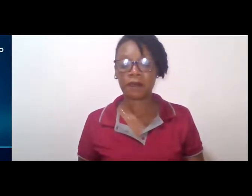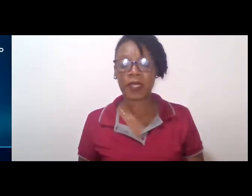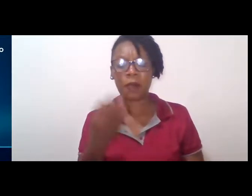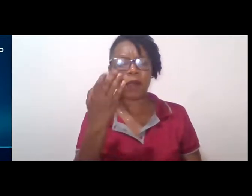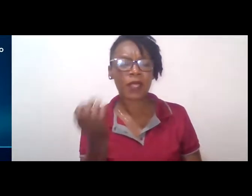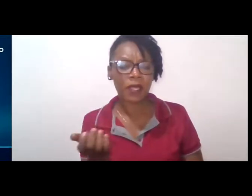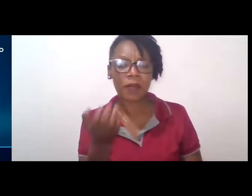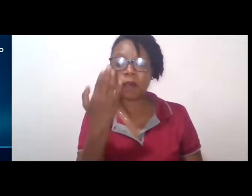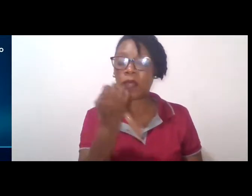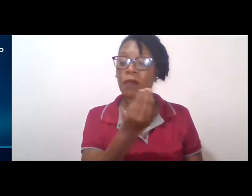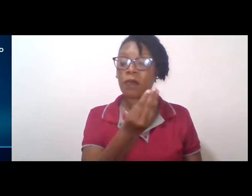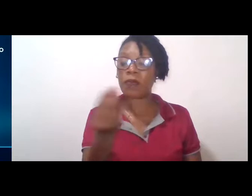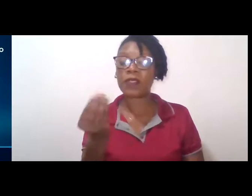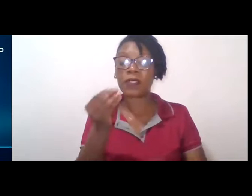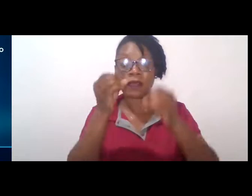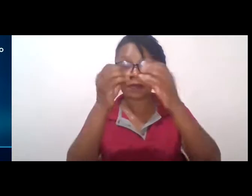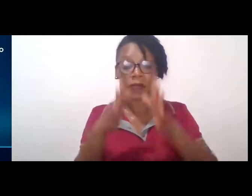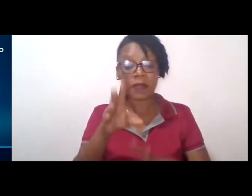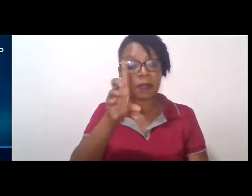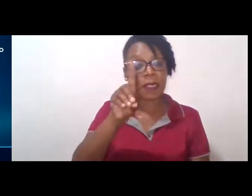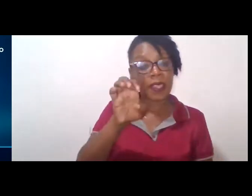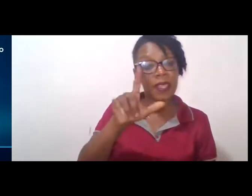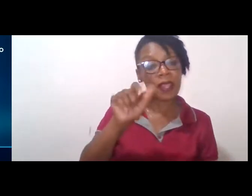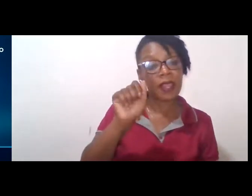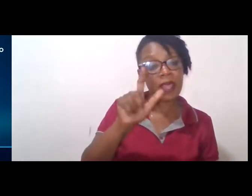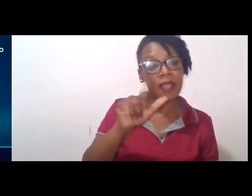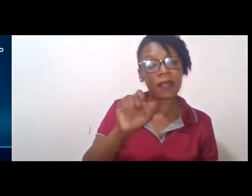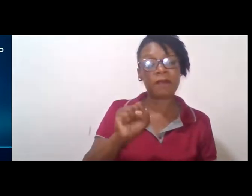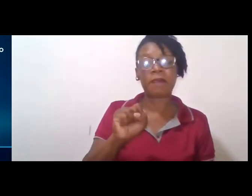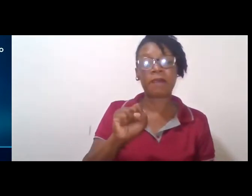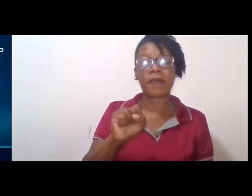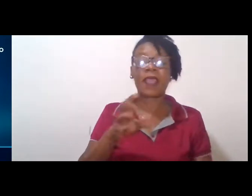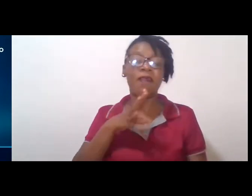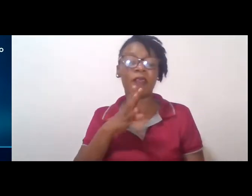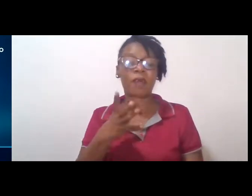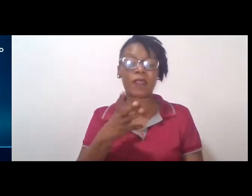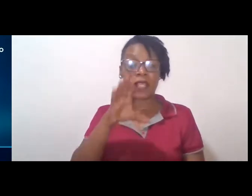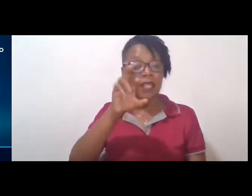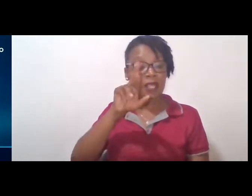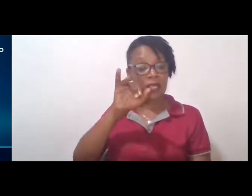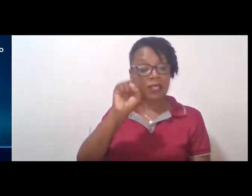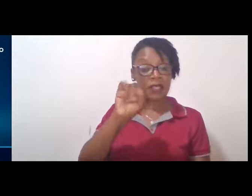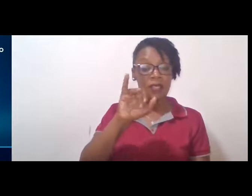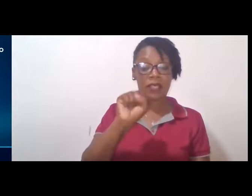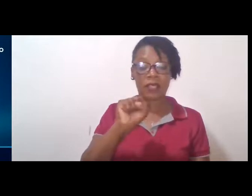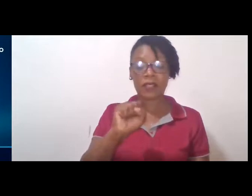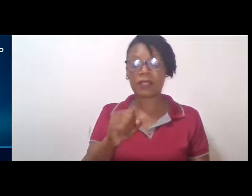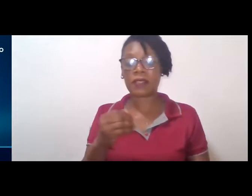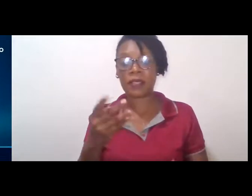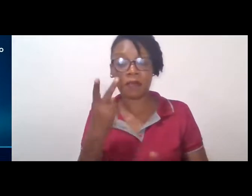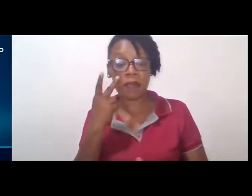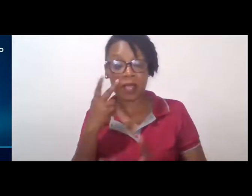veces hablamos, profesora Delali, de la crisis, de la detonación. Pero es importante, por ejemplo, que desde el apoyo